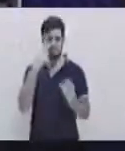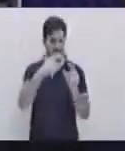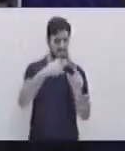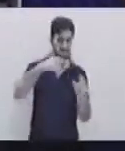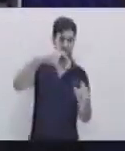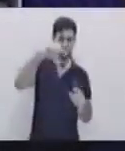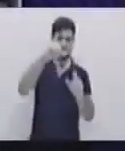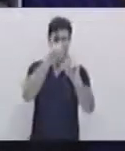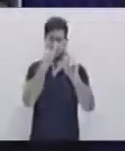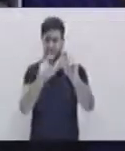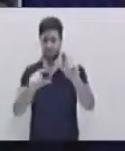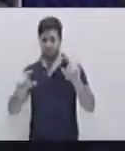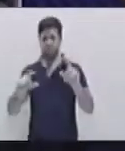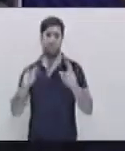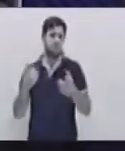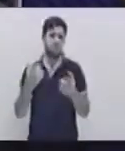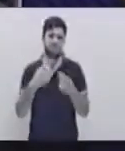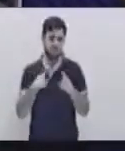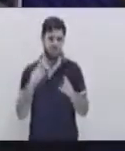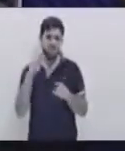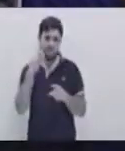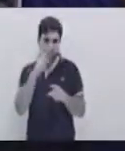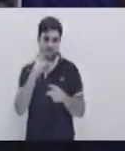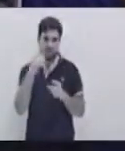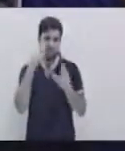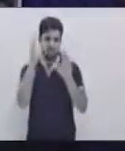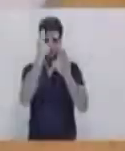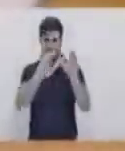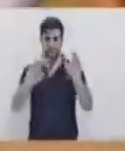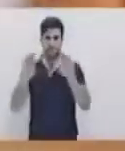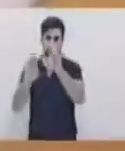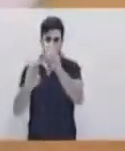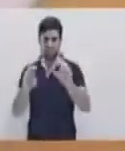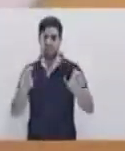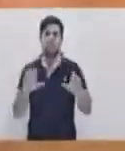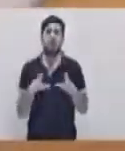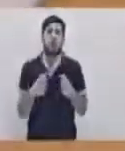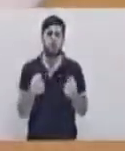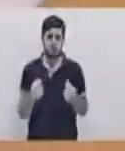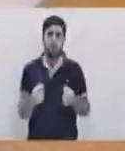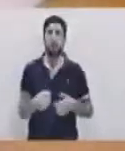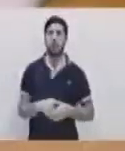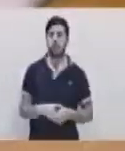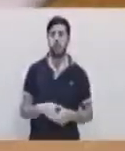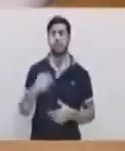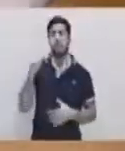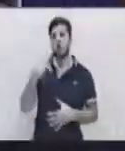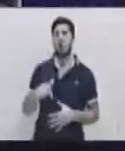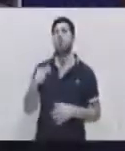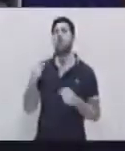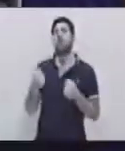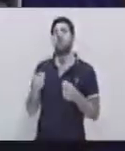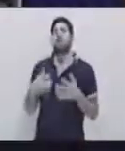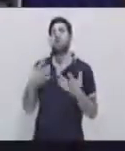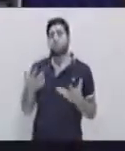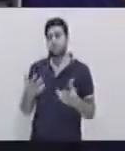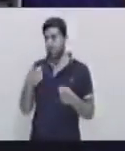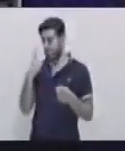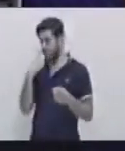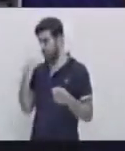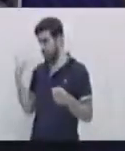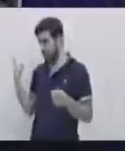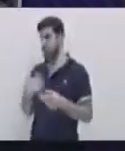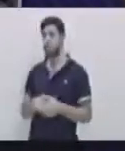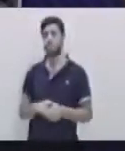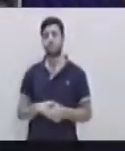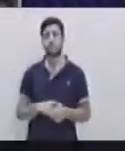membranas o fuera algún tipo de entrelazado que tenemos, vamos a utilizar nuestros crayones. Para